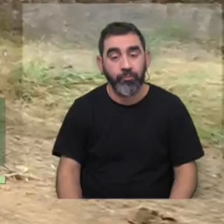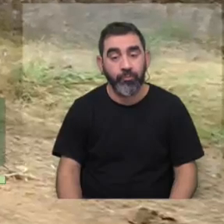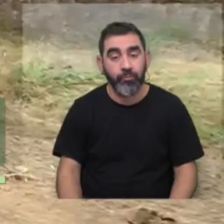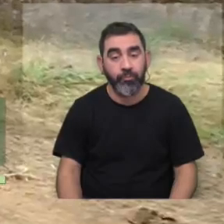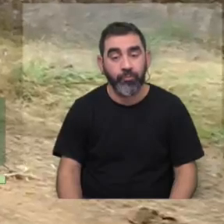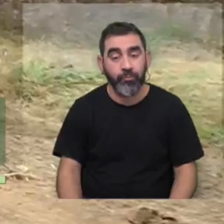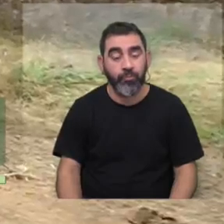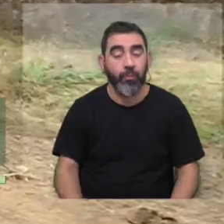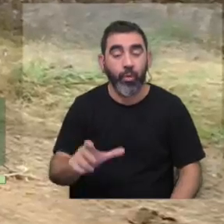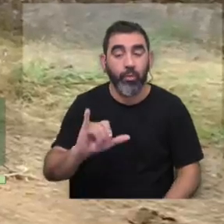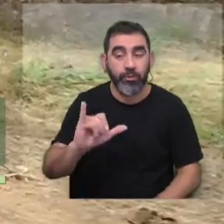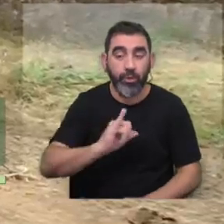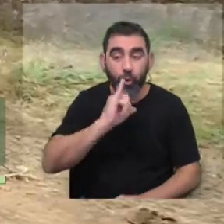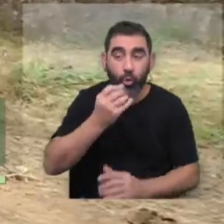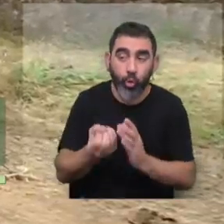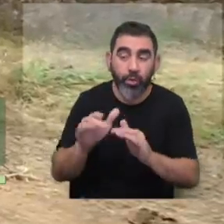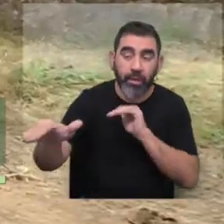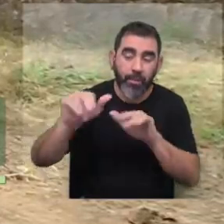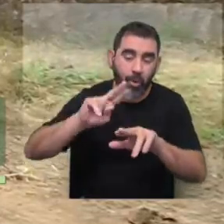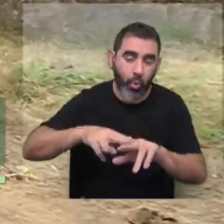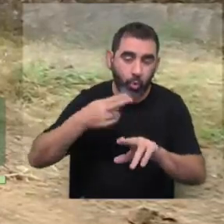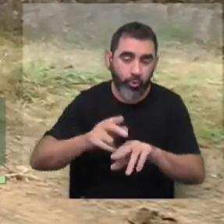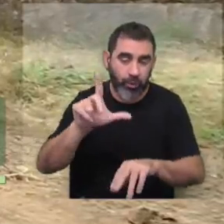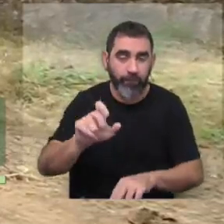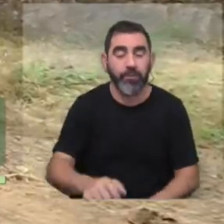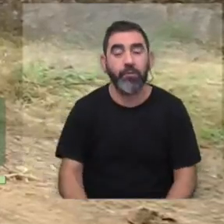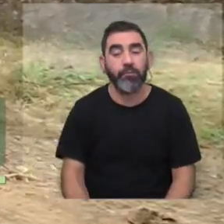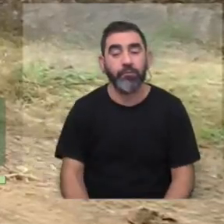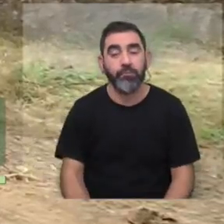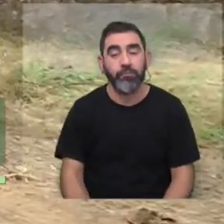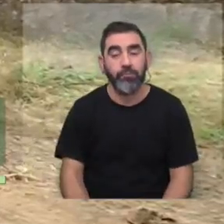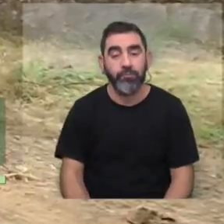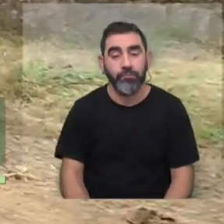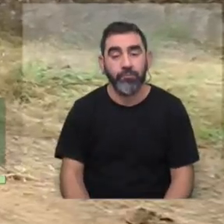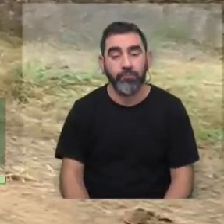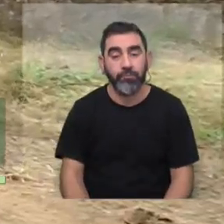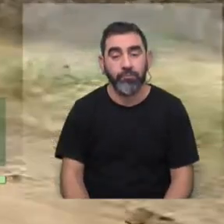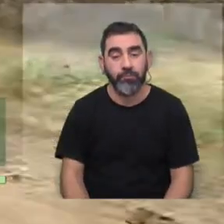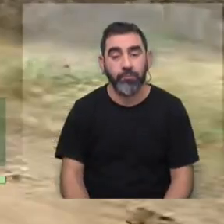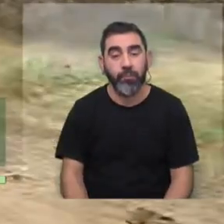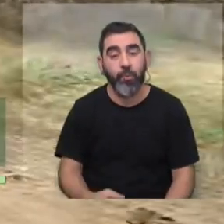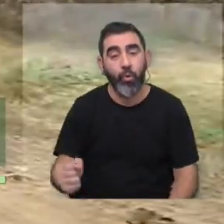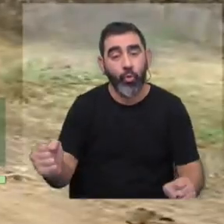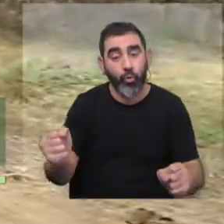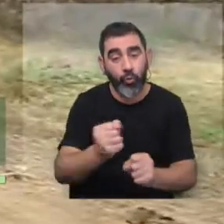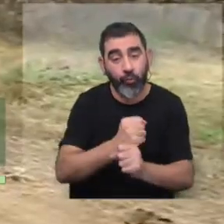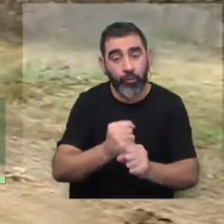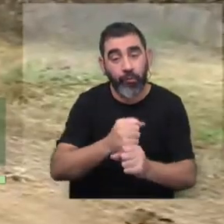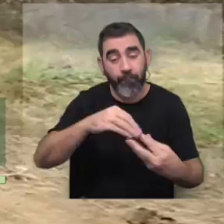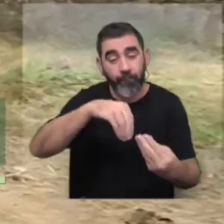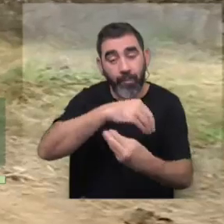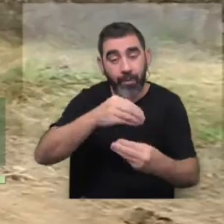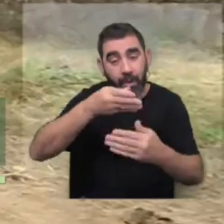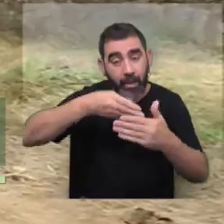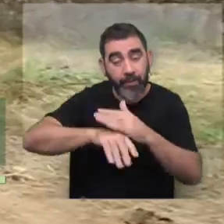aquí por supuesto que de surgir novedades los volvemos a convocar pero lo que ya está confirmado les reitero que familiares se